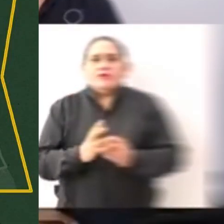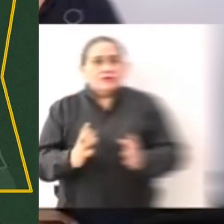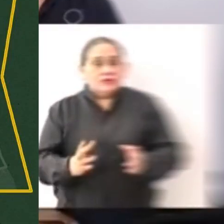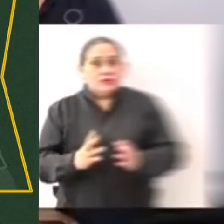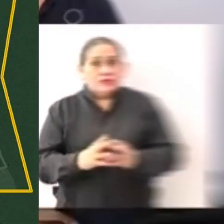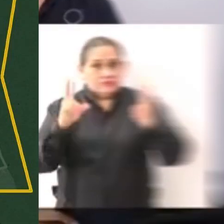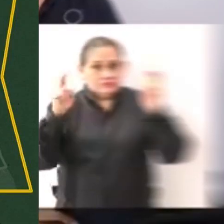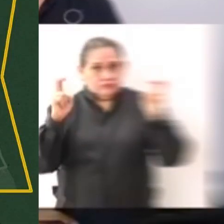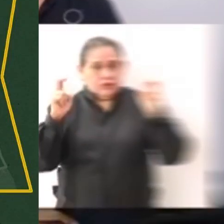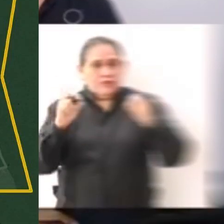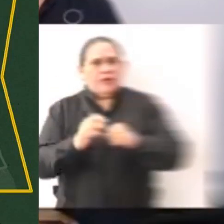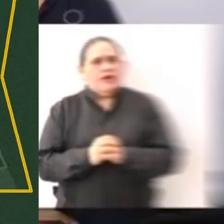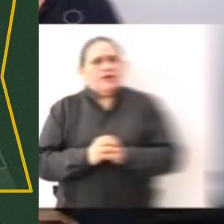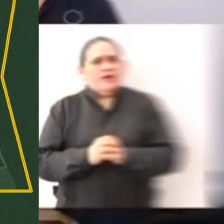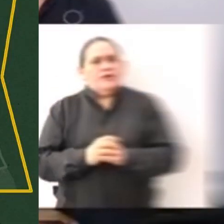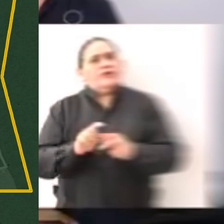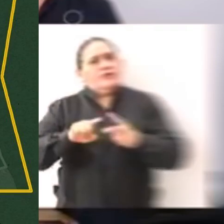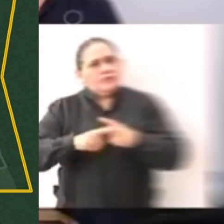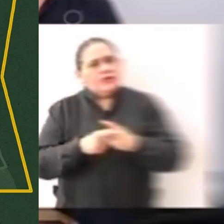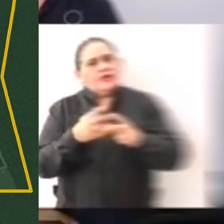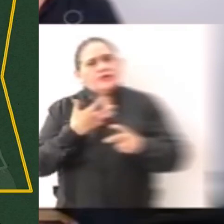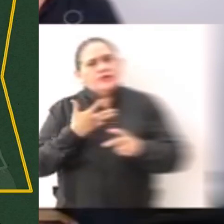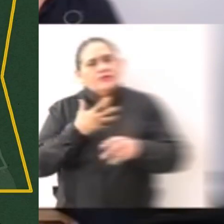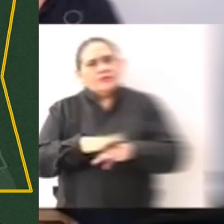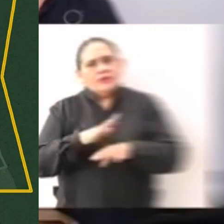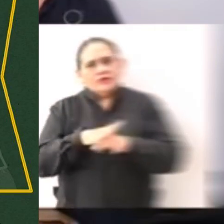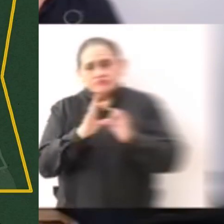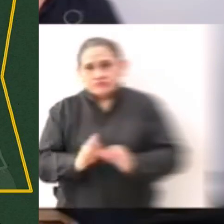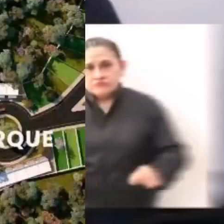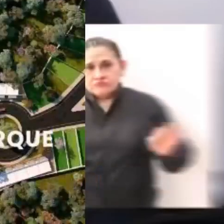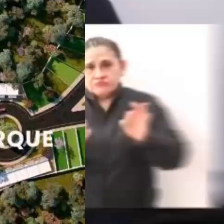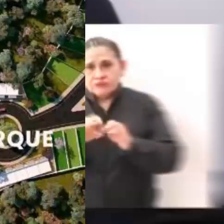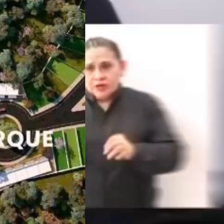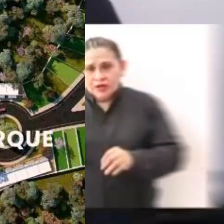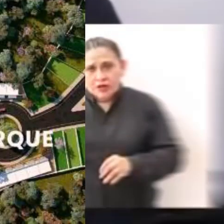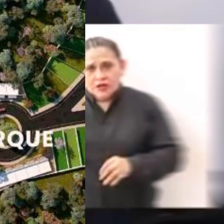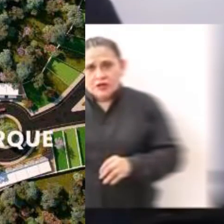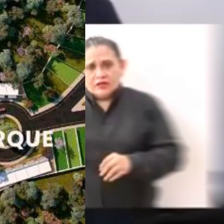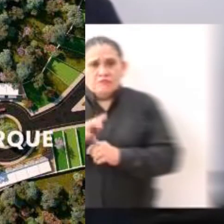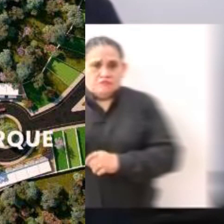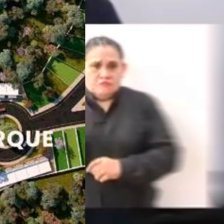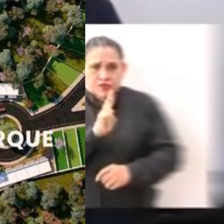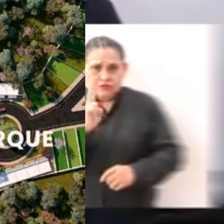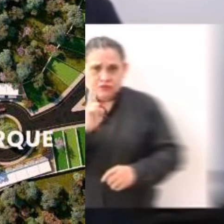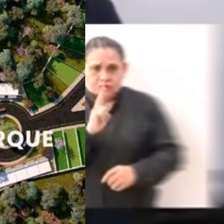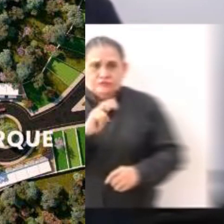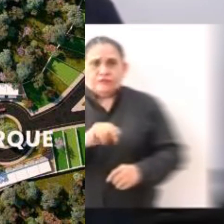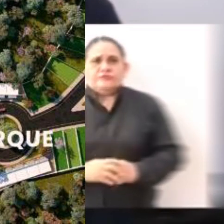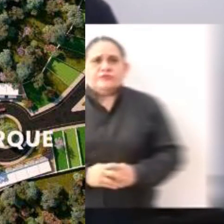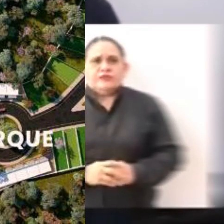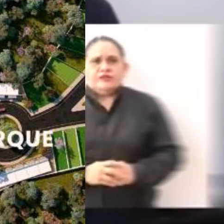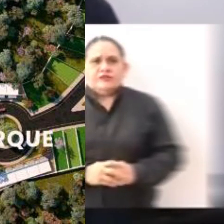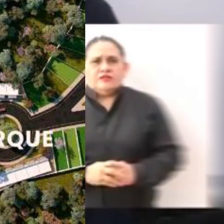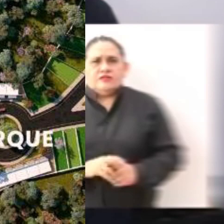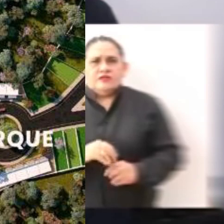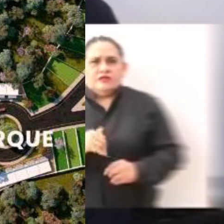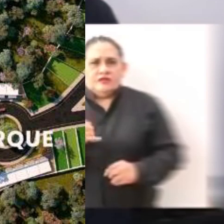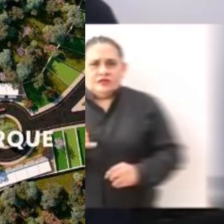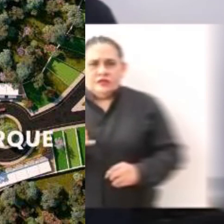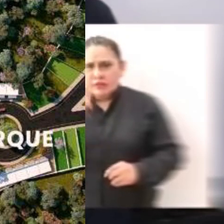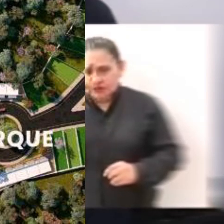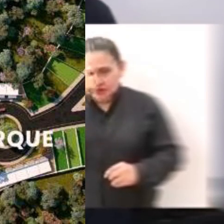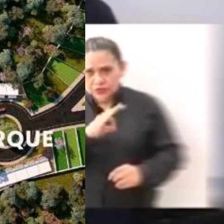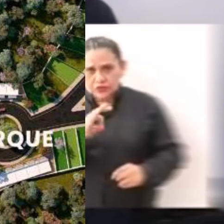Puntas Así, invertirá 15 millones de pesos en la privada Finca Cante, un desarrollo inmobiliario con 106 lotes